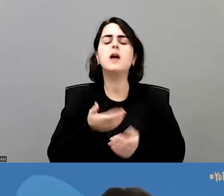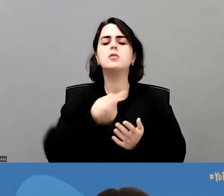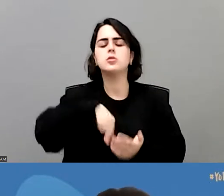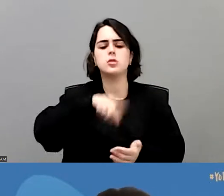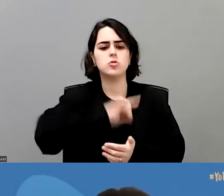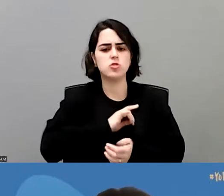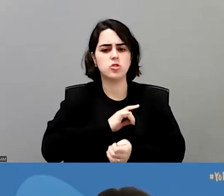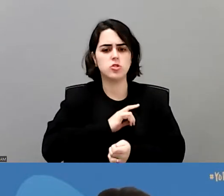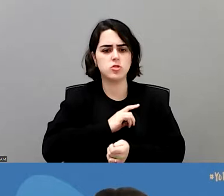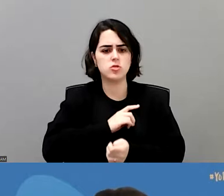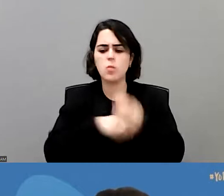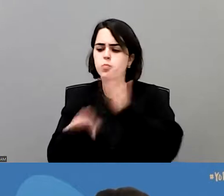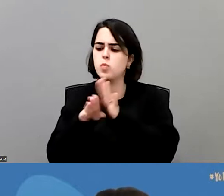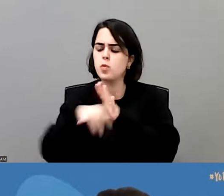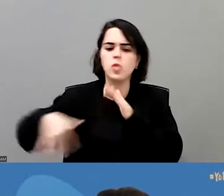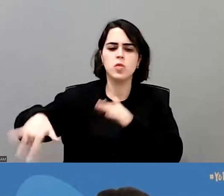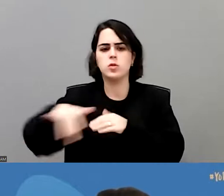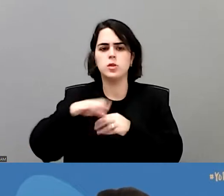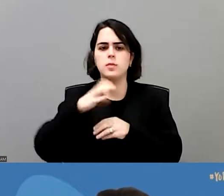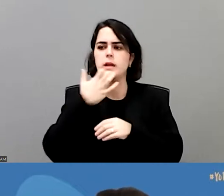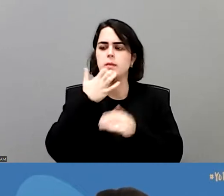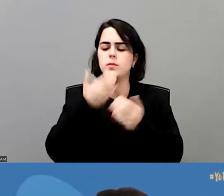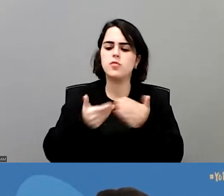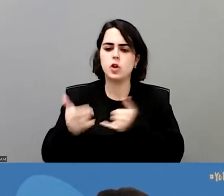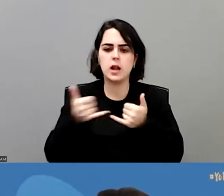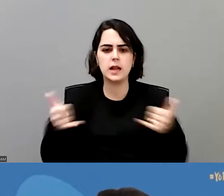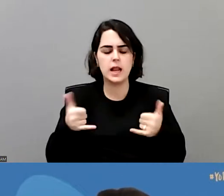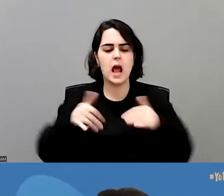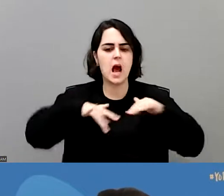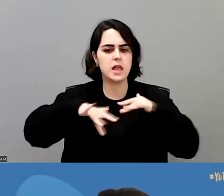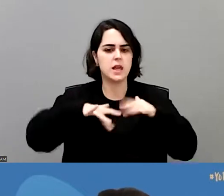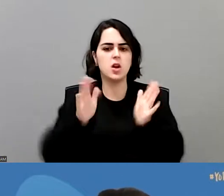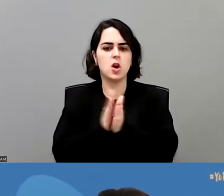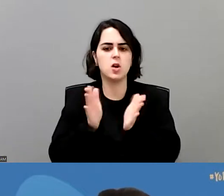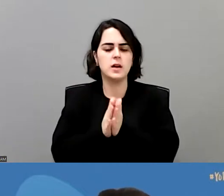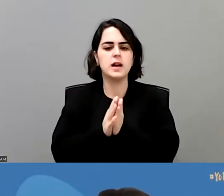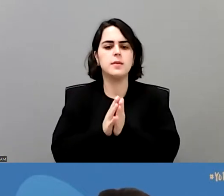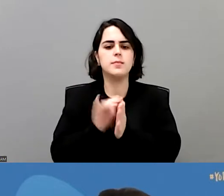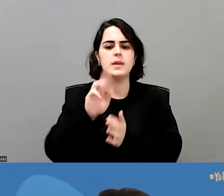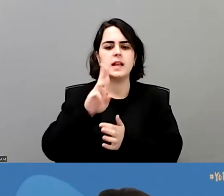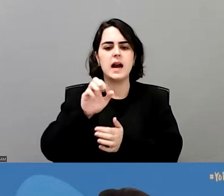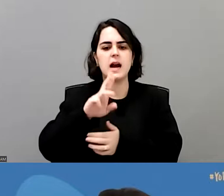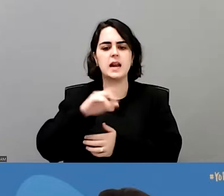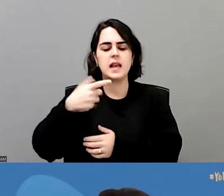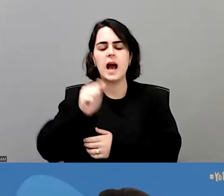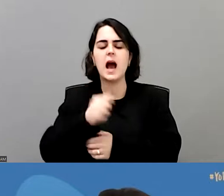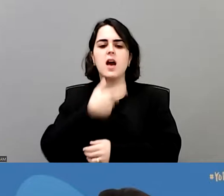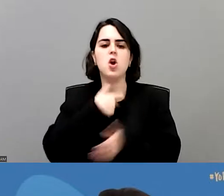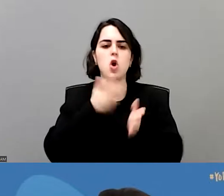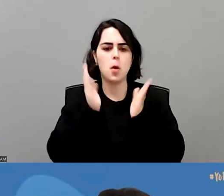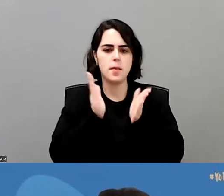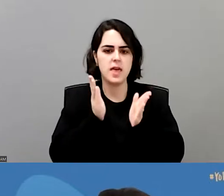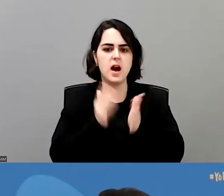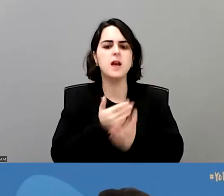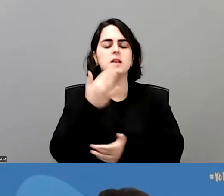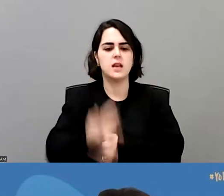debemos seguir, ¿no? Como futuras líneas de acción. La acompaña mi compañera Pilar Raigal, logopeda. Mi compañera es